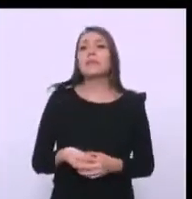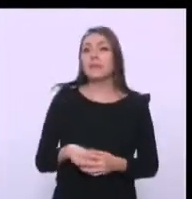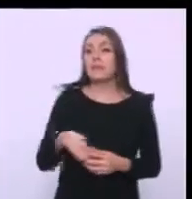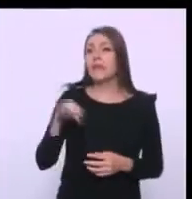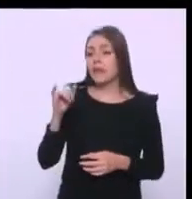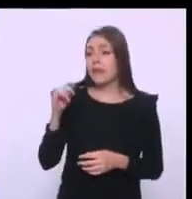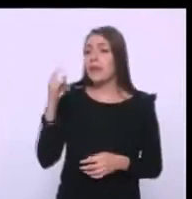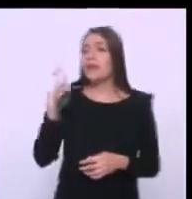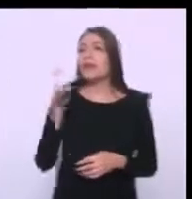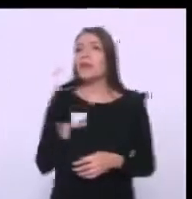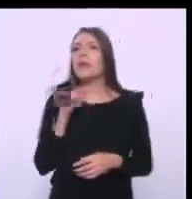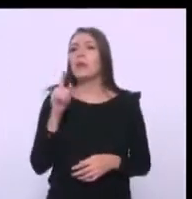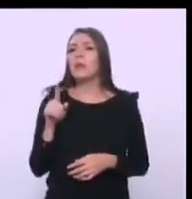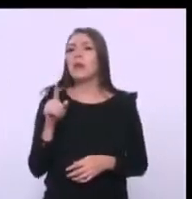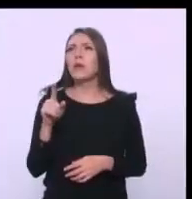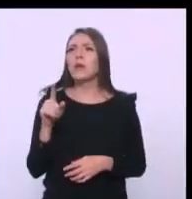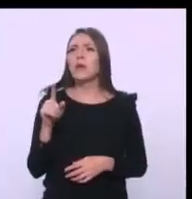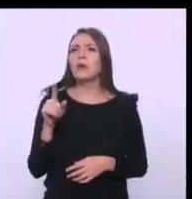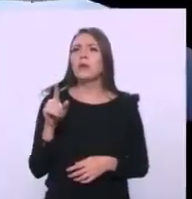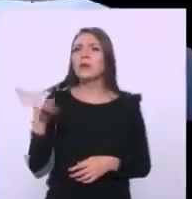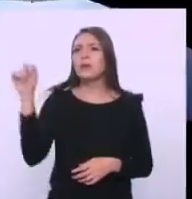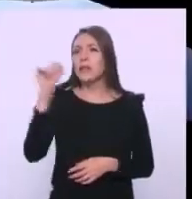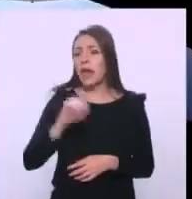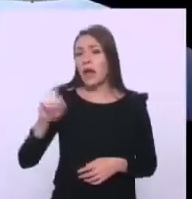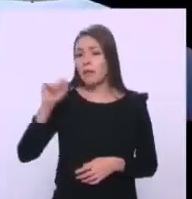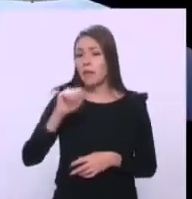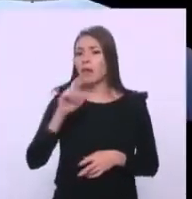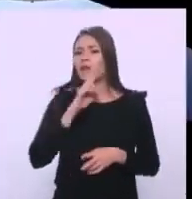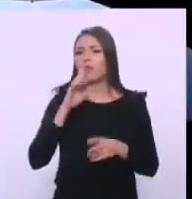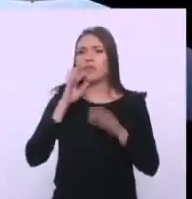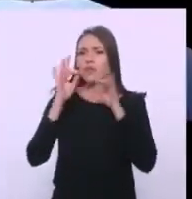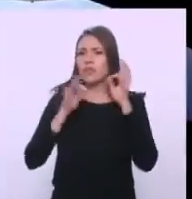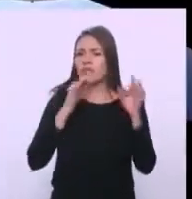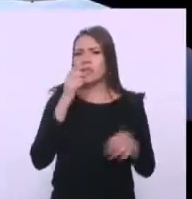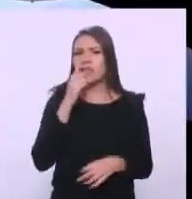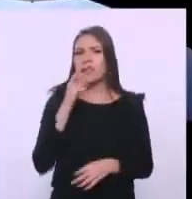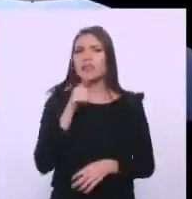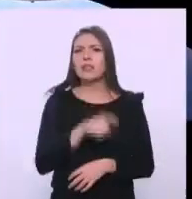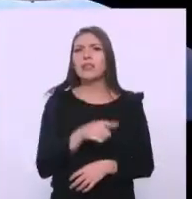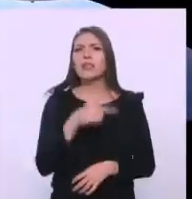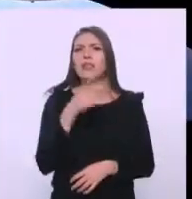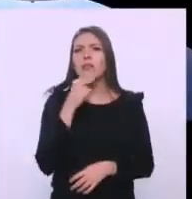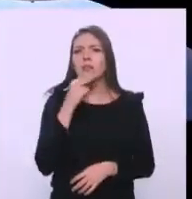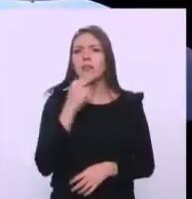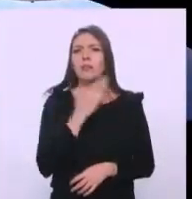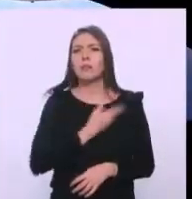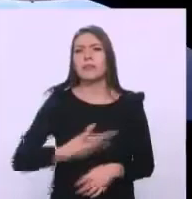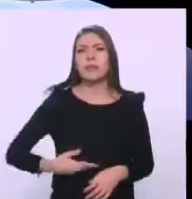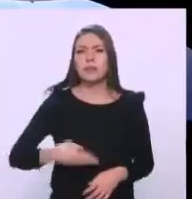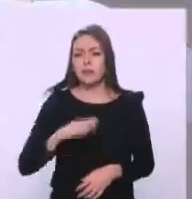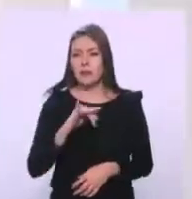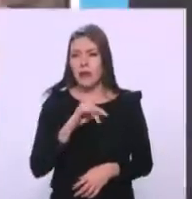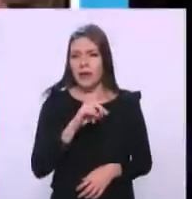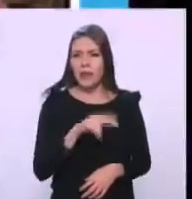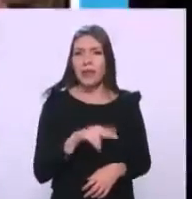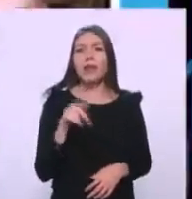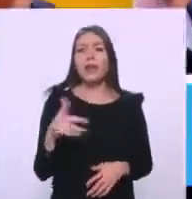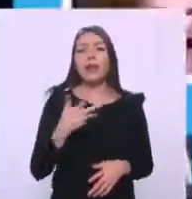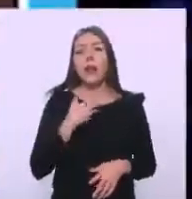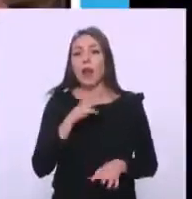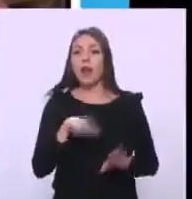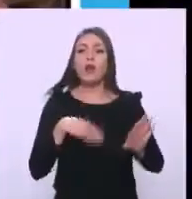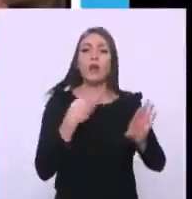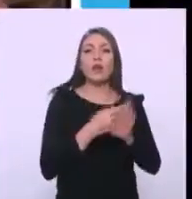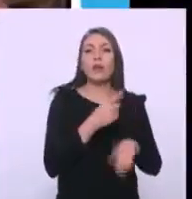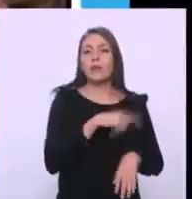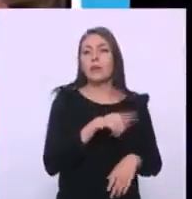una noticia falsa el sábado, que asegura que Joe Biden aplicará represalias contra el presidente Andrés Manuel López Obrador por la